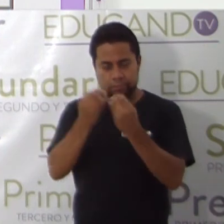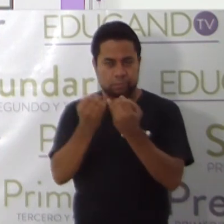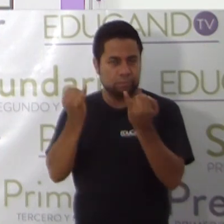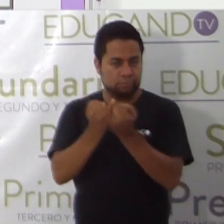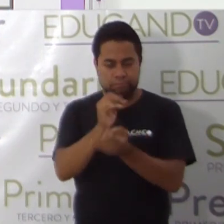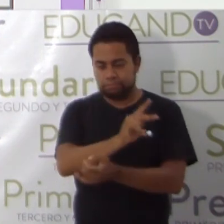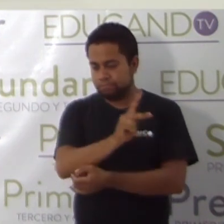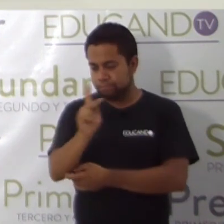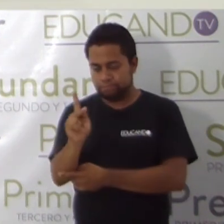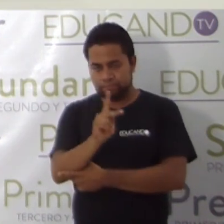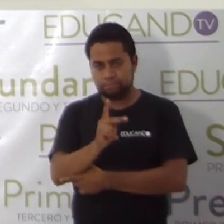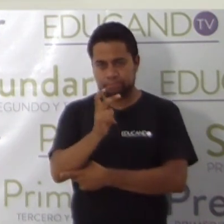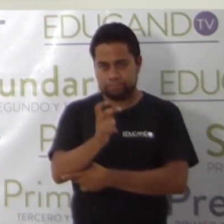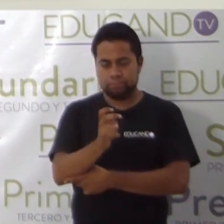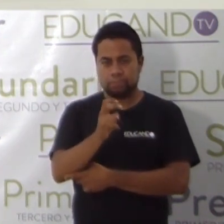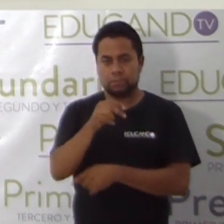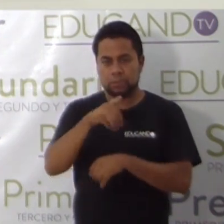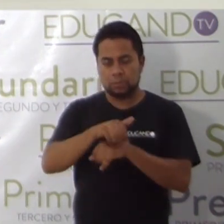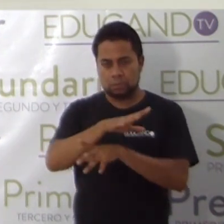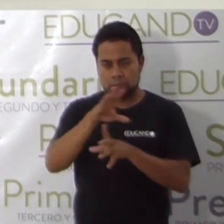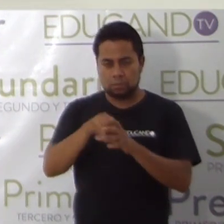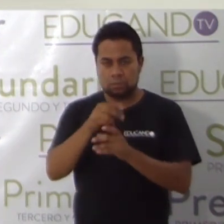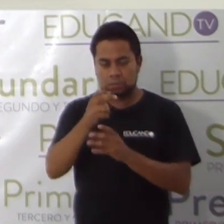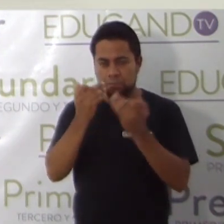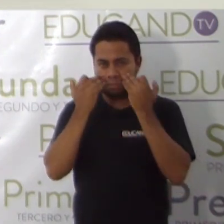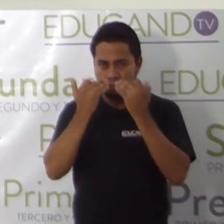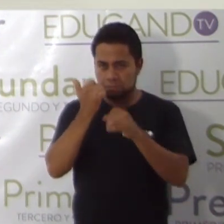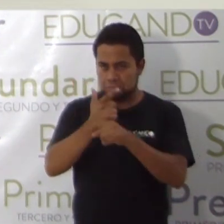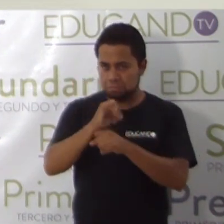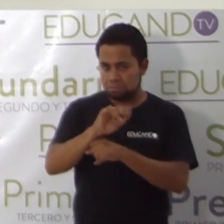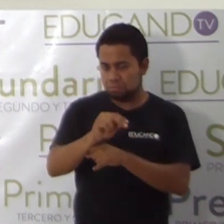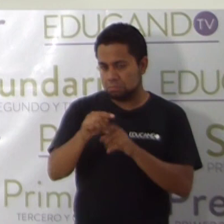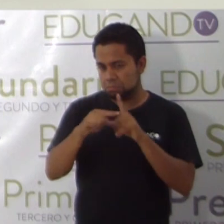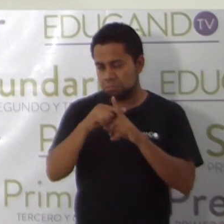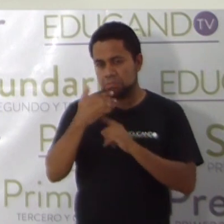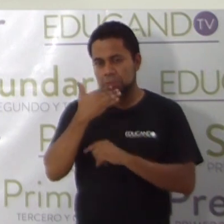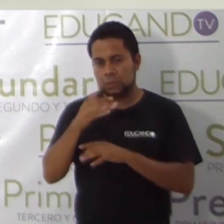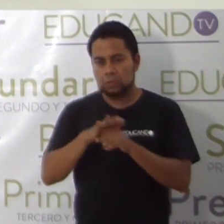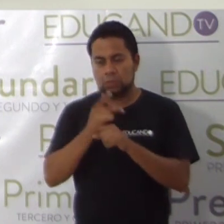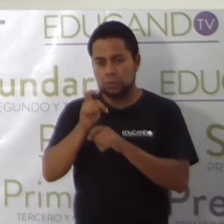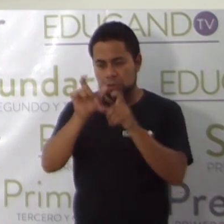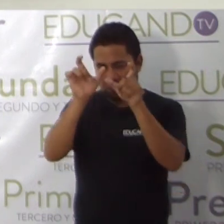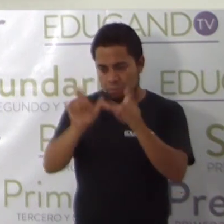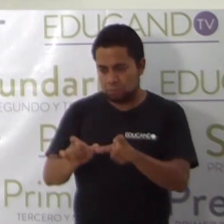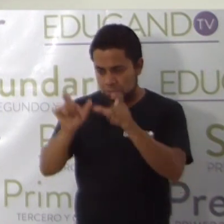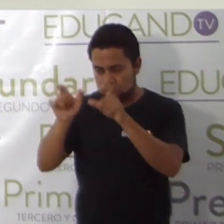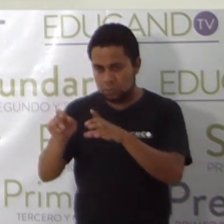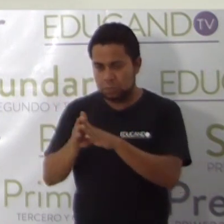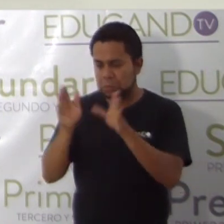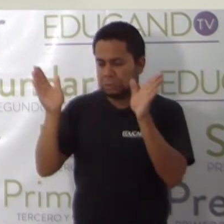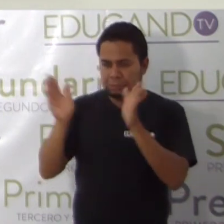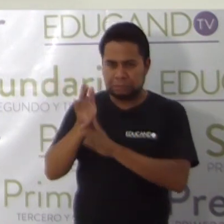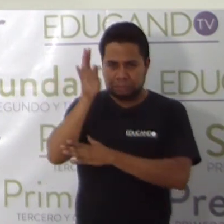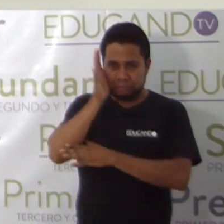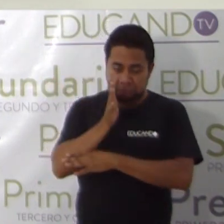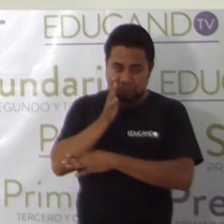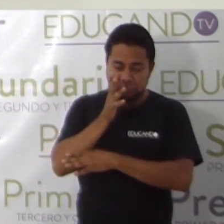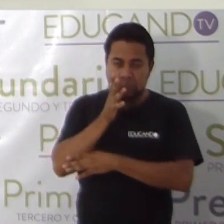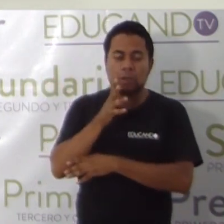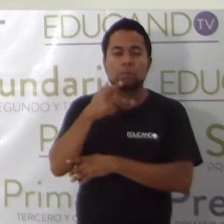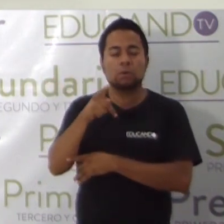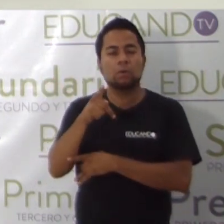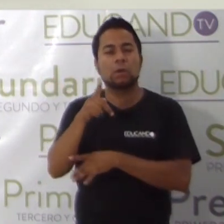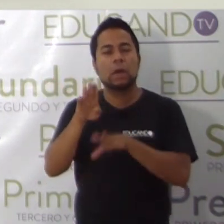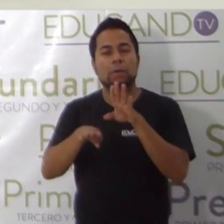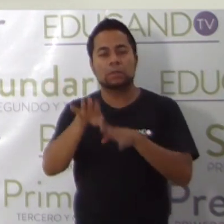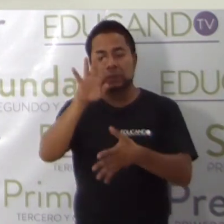n, que es el total de los datos, ¿sí? Así se dan cuenta si hicieron bien la suma, porque esta tabla de frecuencias es muy pequeña, pero puede haber